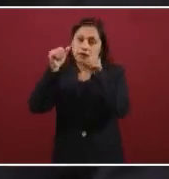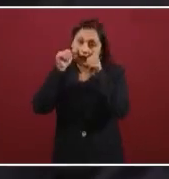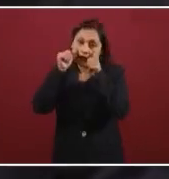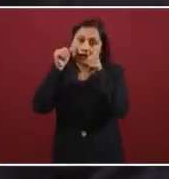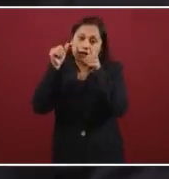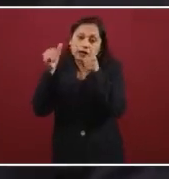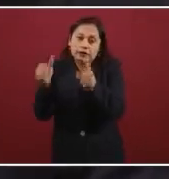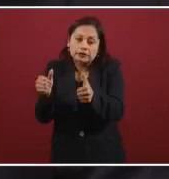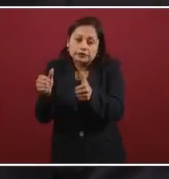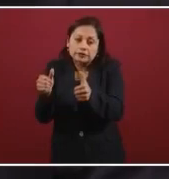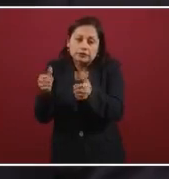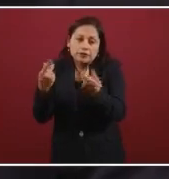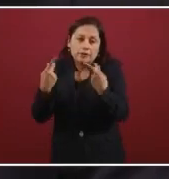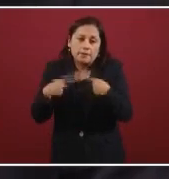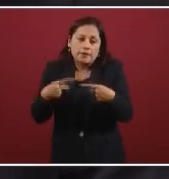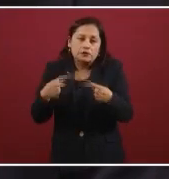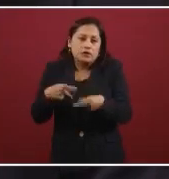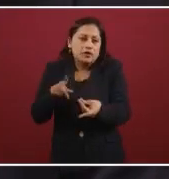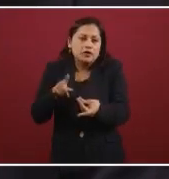zonas marginadas,